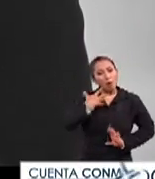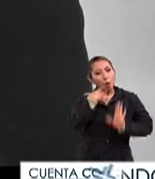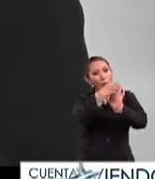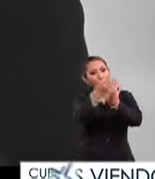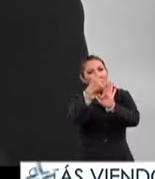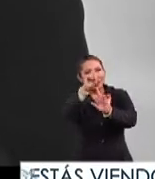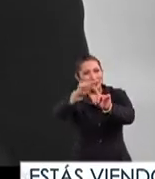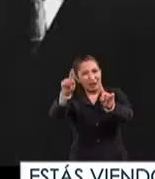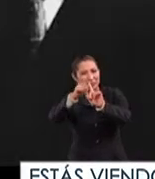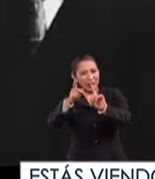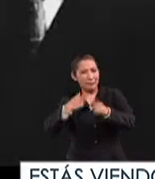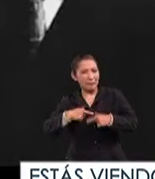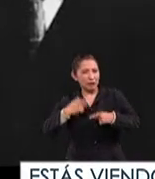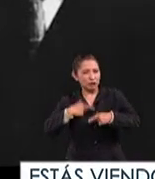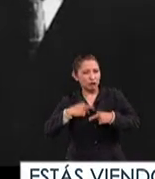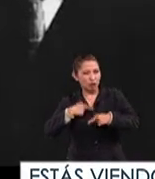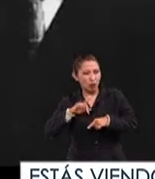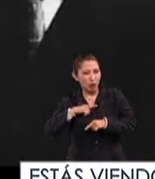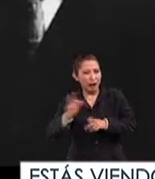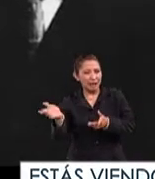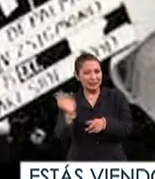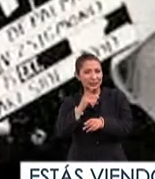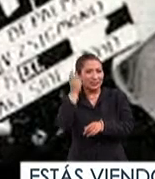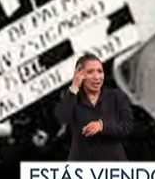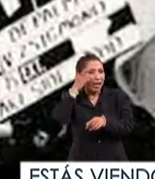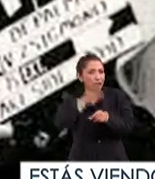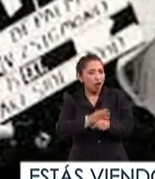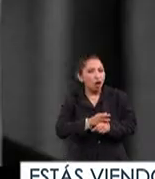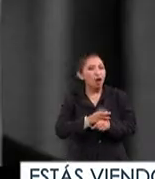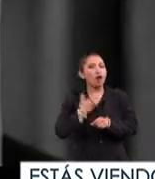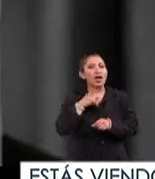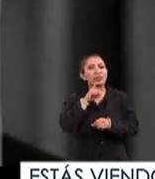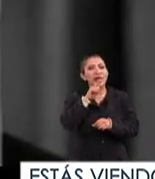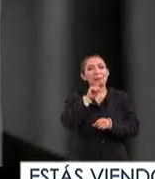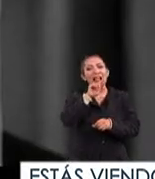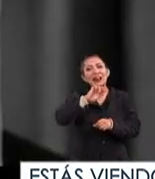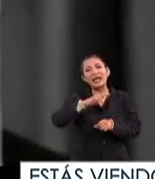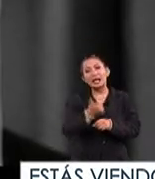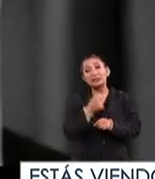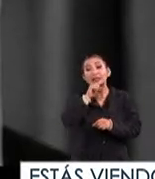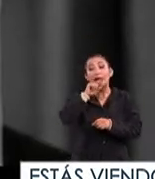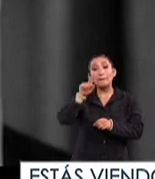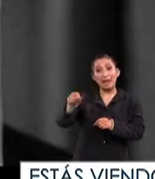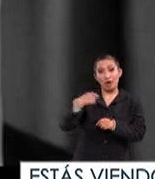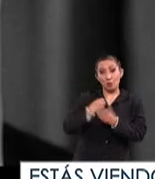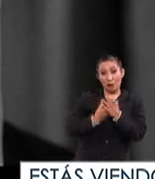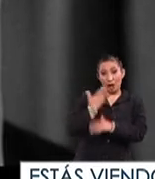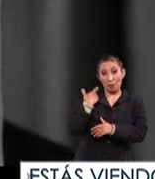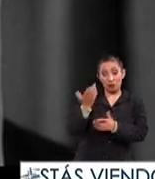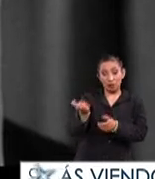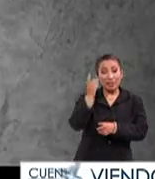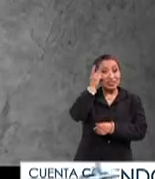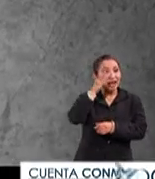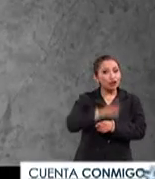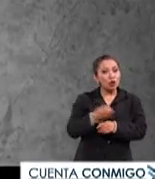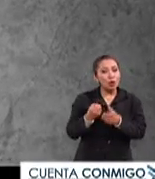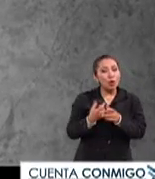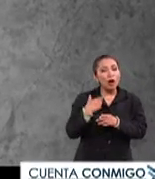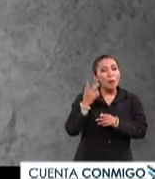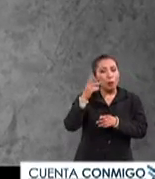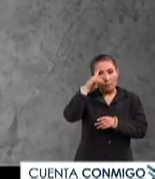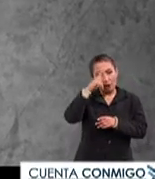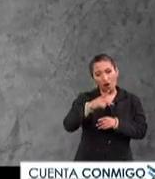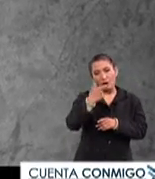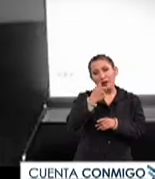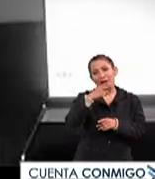de grandes cineastas como François Truffaut, Brian De Palma, David Lynch e incluso de las nuevas generaciones, donde se inscribe